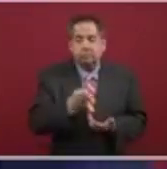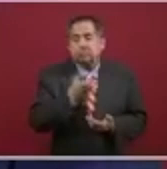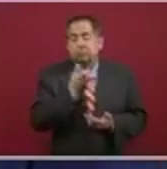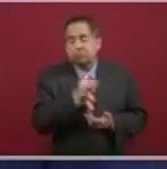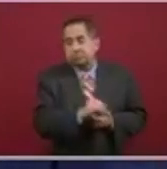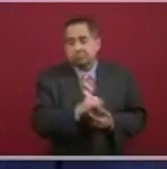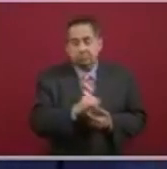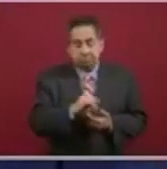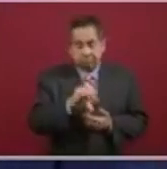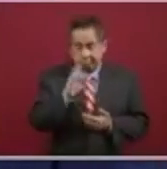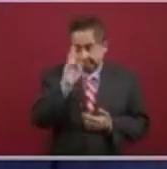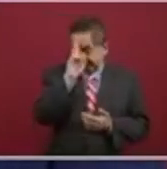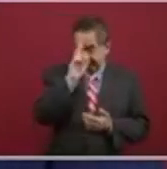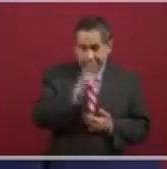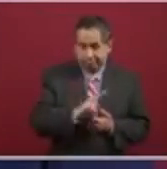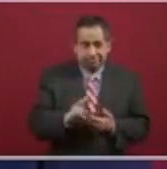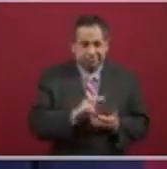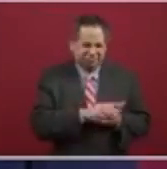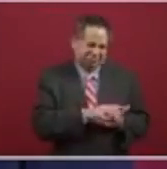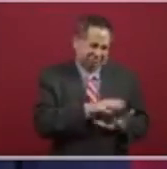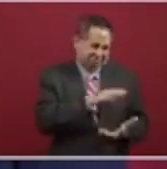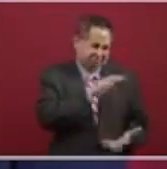una monstruosa desigualdad.